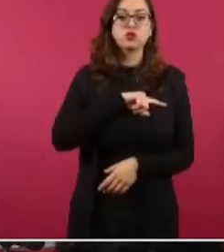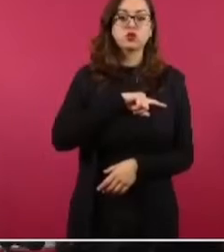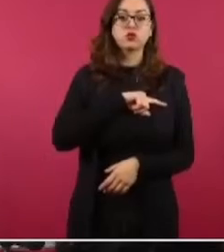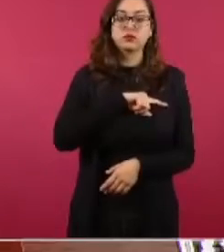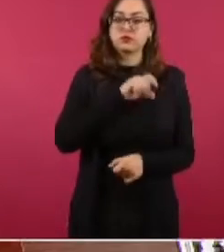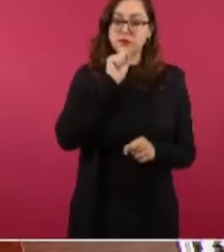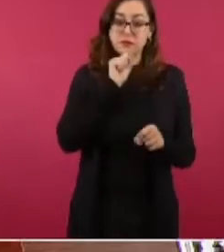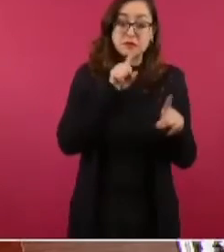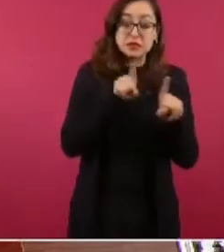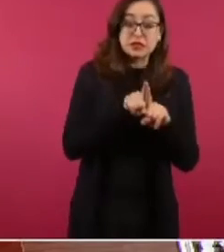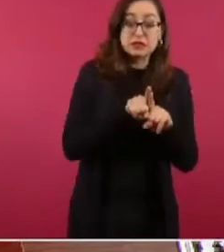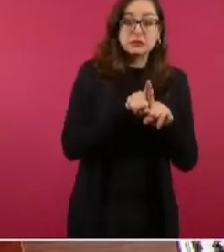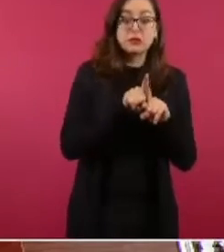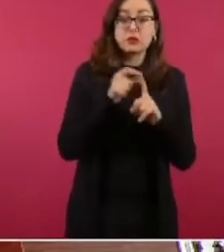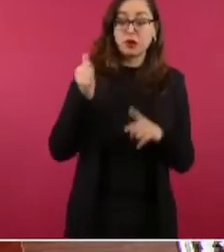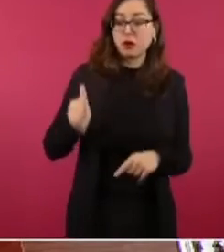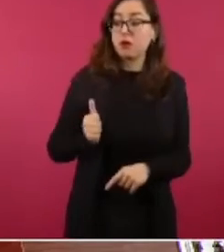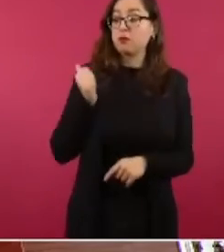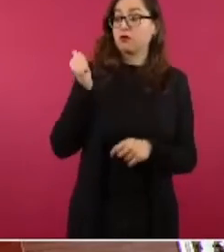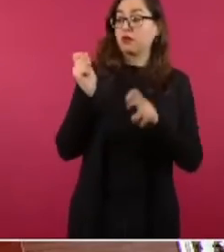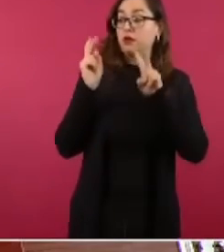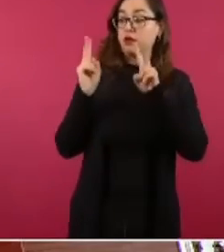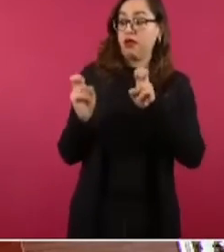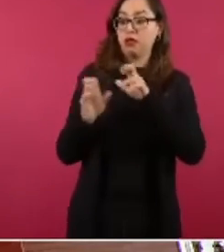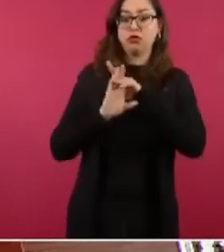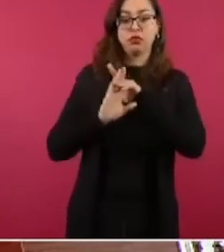en ese juego.